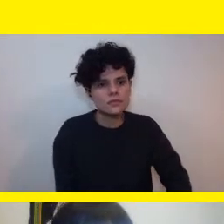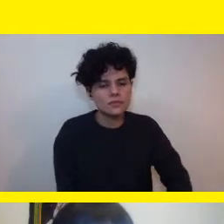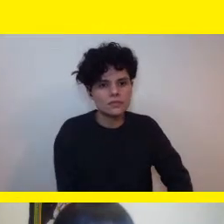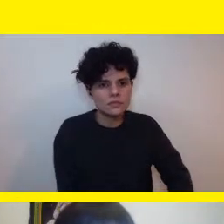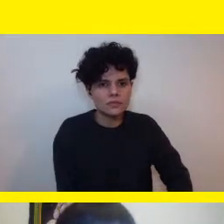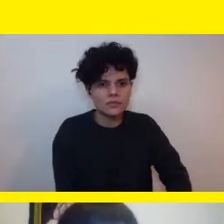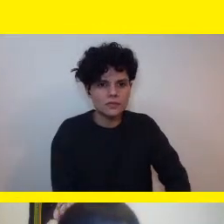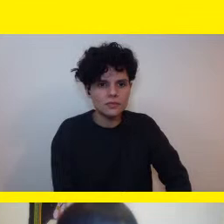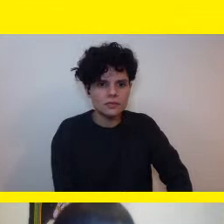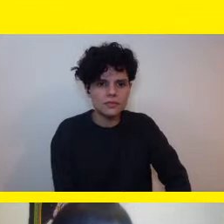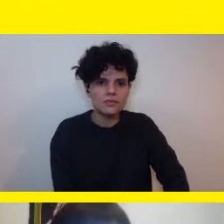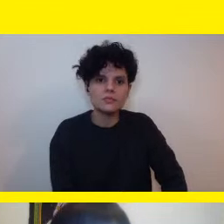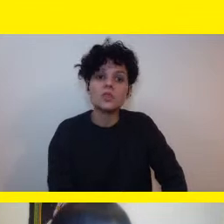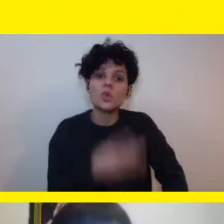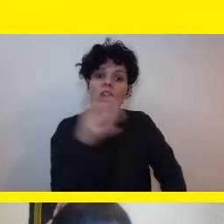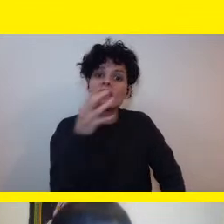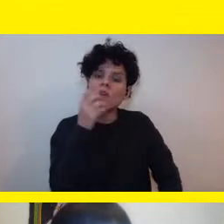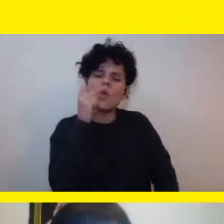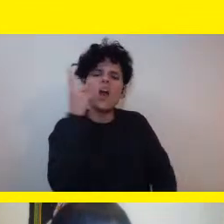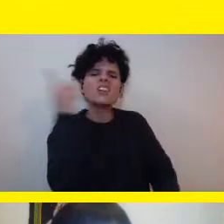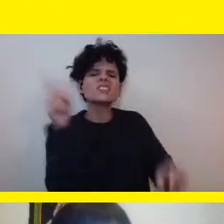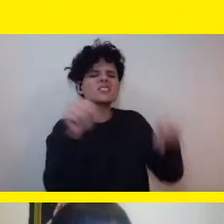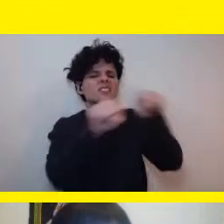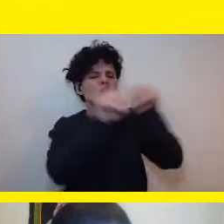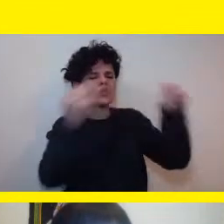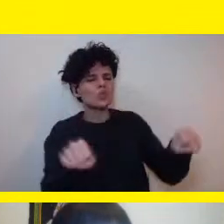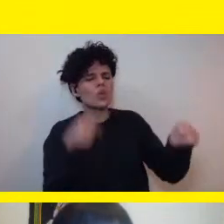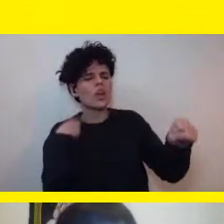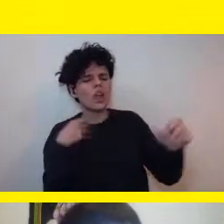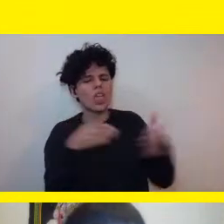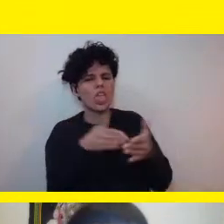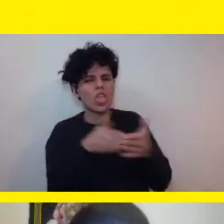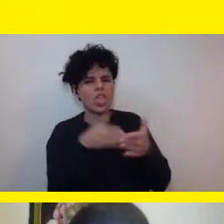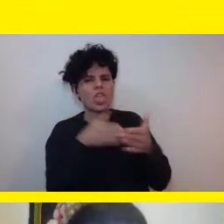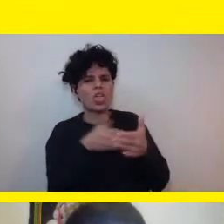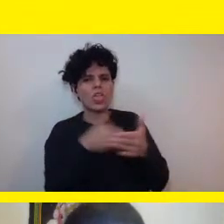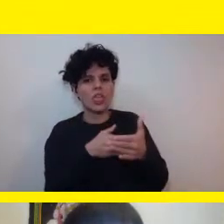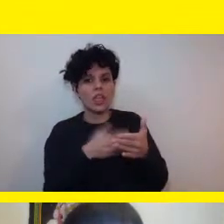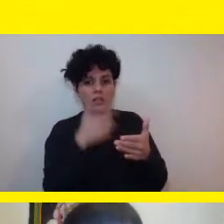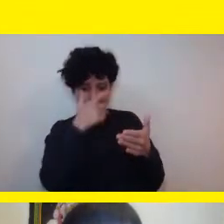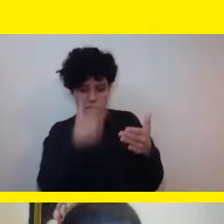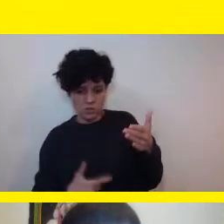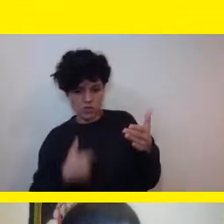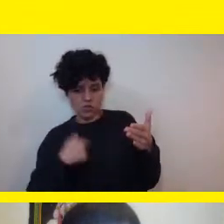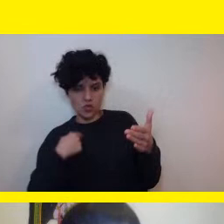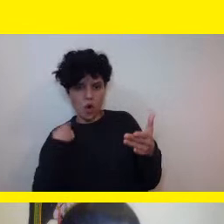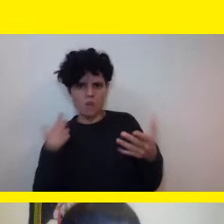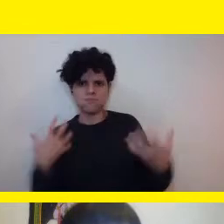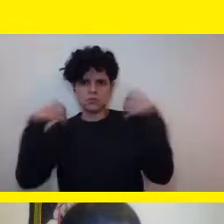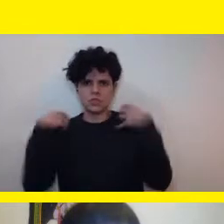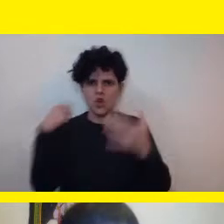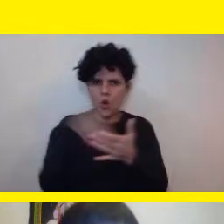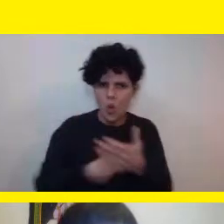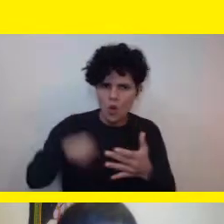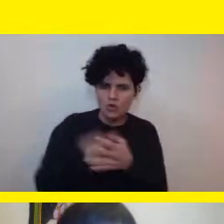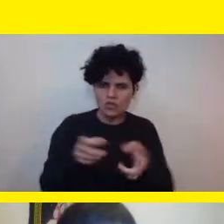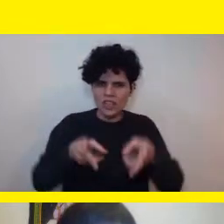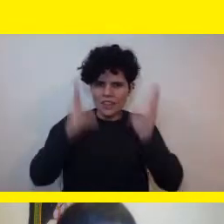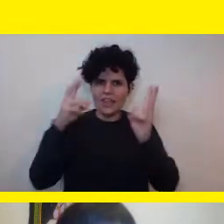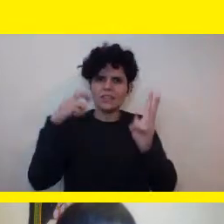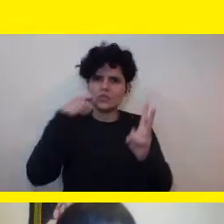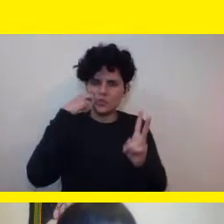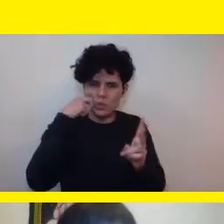experiencia como periodista, desalientan incluso a los propios luchadores de derechos humanos que hacen